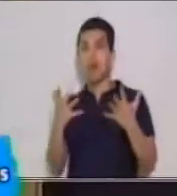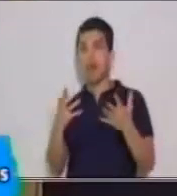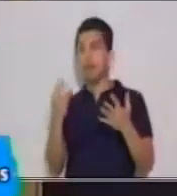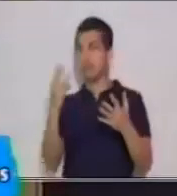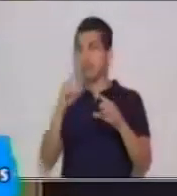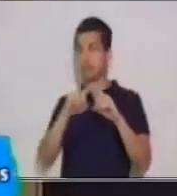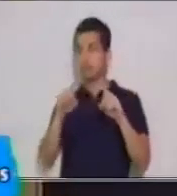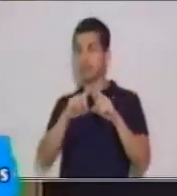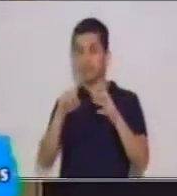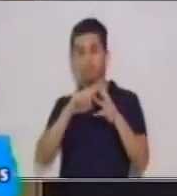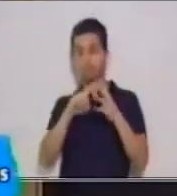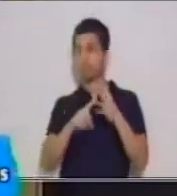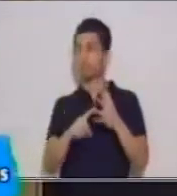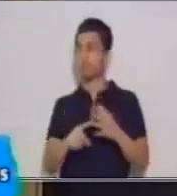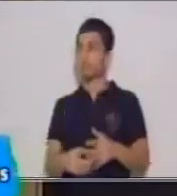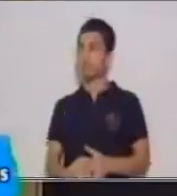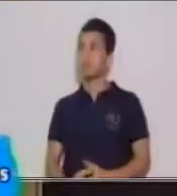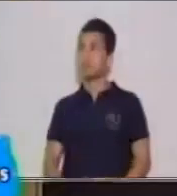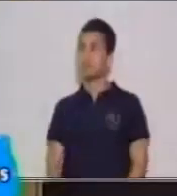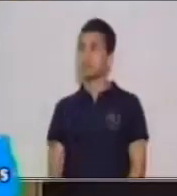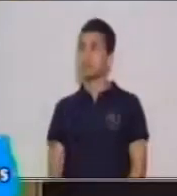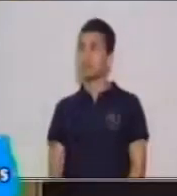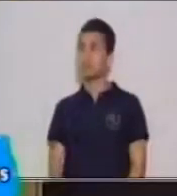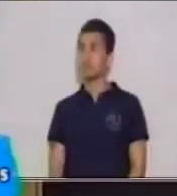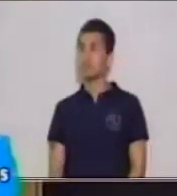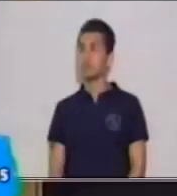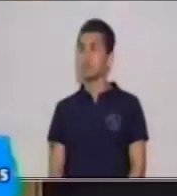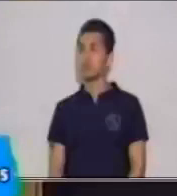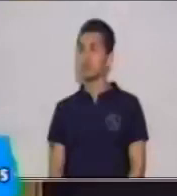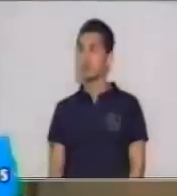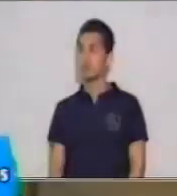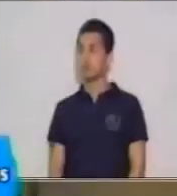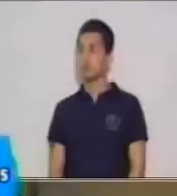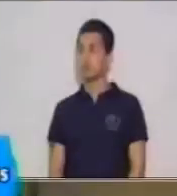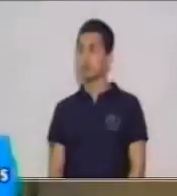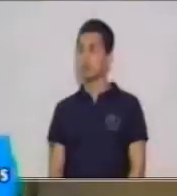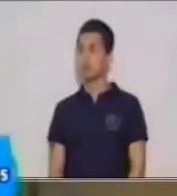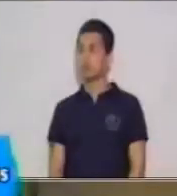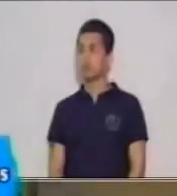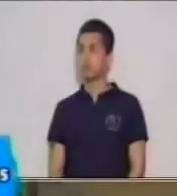Muy bien. Como termina en ril,